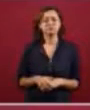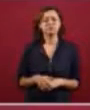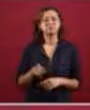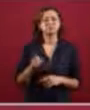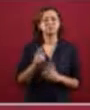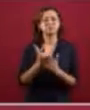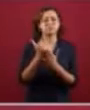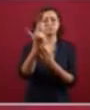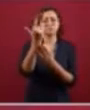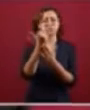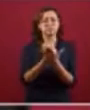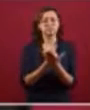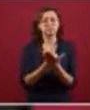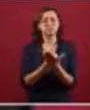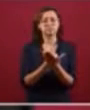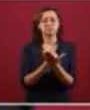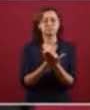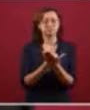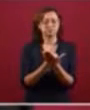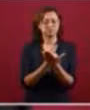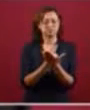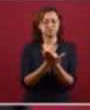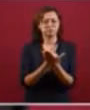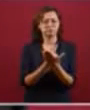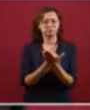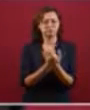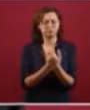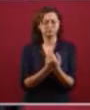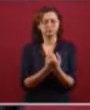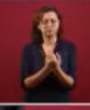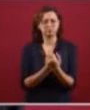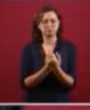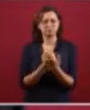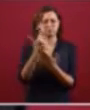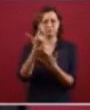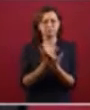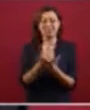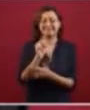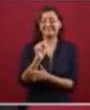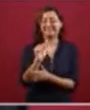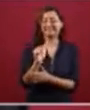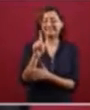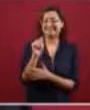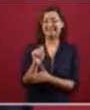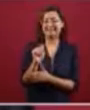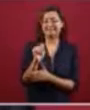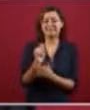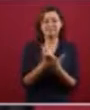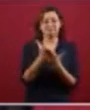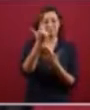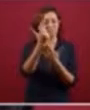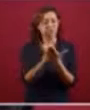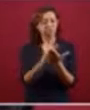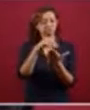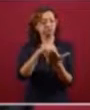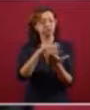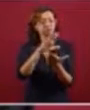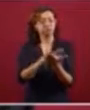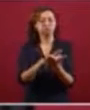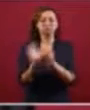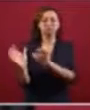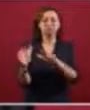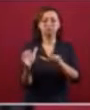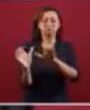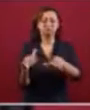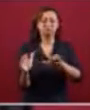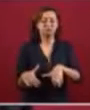padrón de el SAT, donde registran